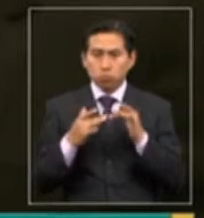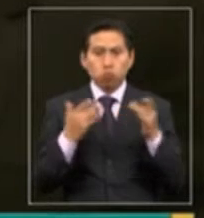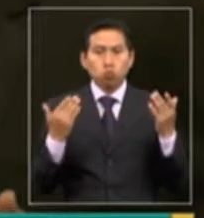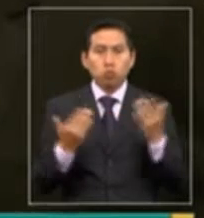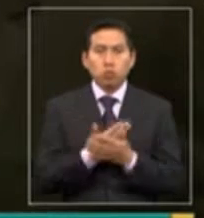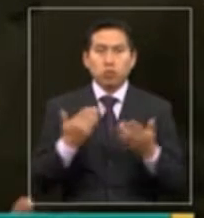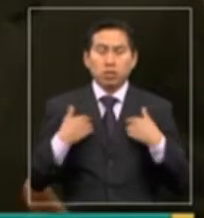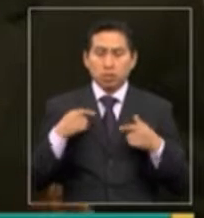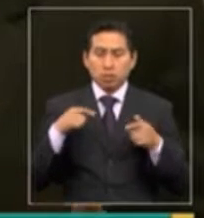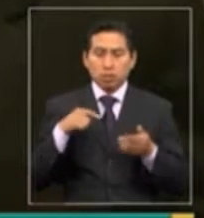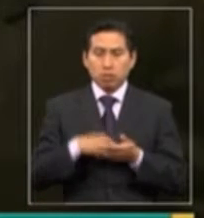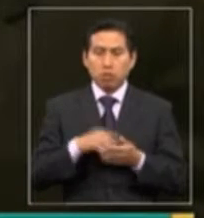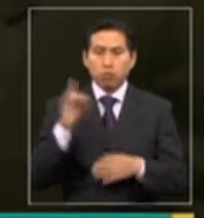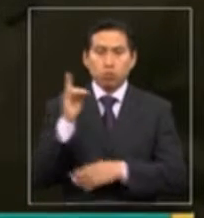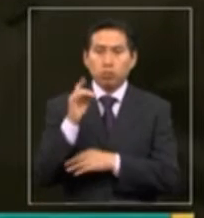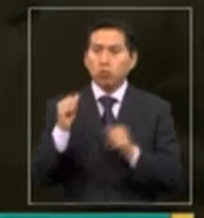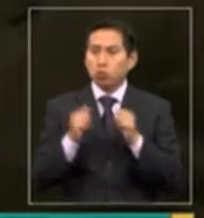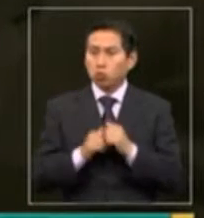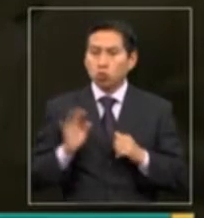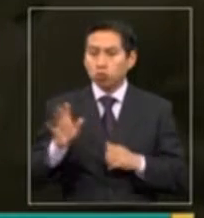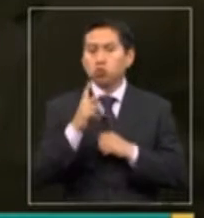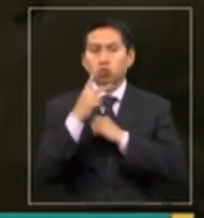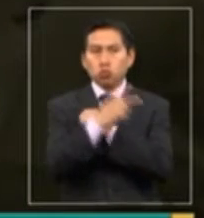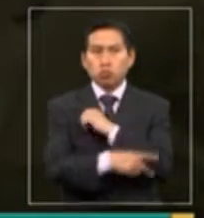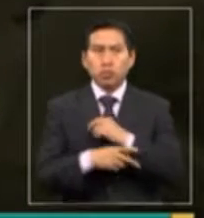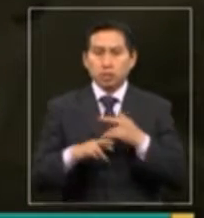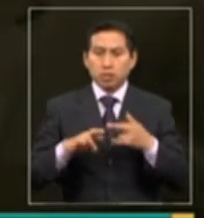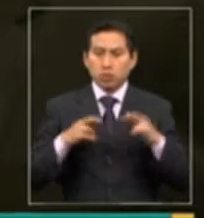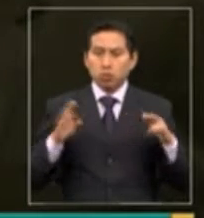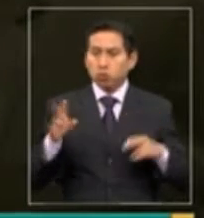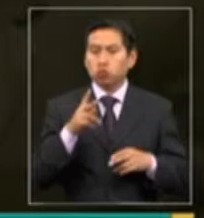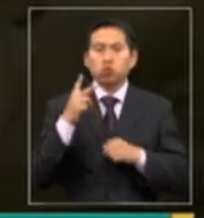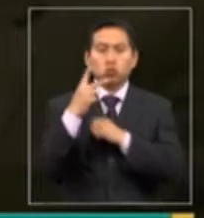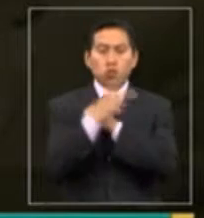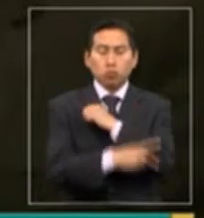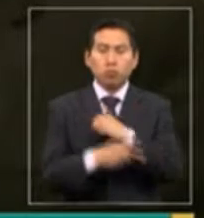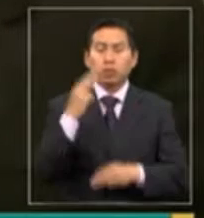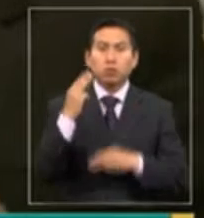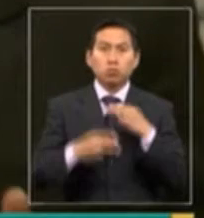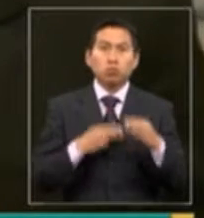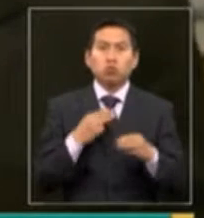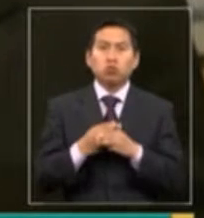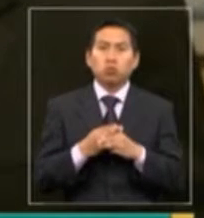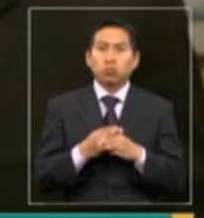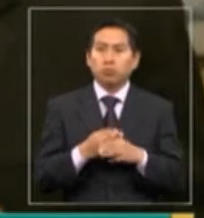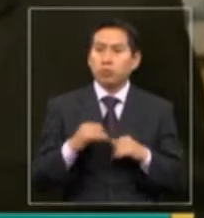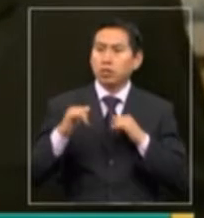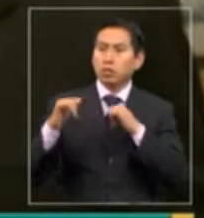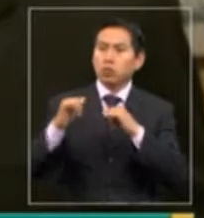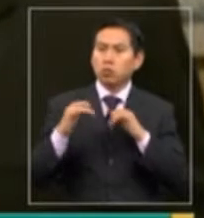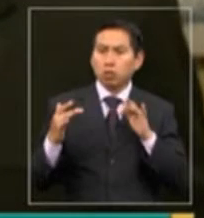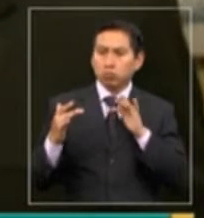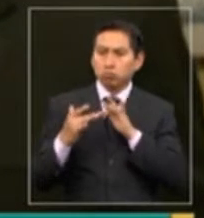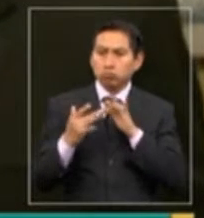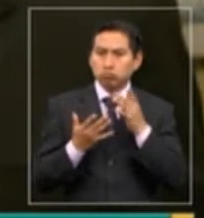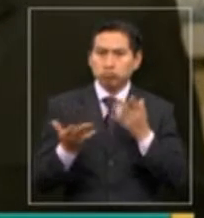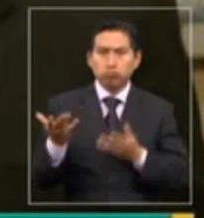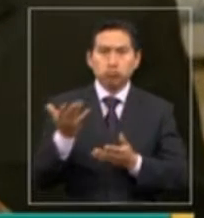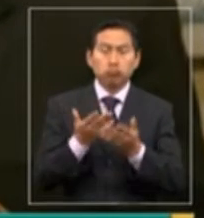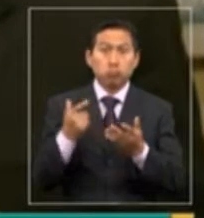Bolivia ha establecido con los países de la región y con los países del mundo. Un relacionamiento de igual a igual, un relacionamiento